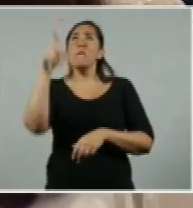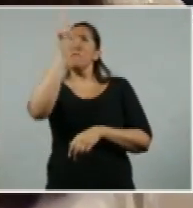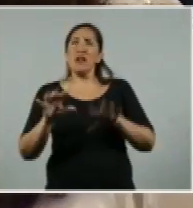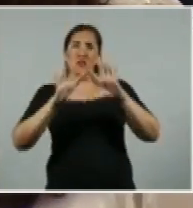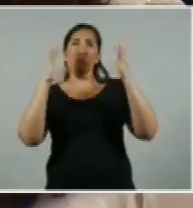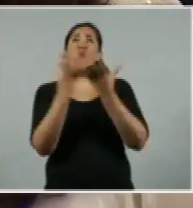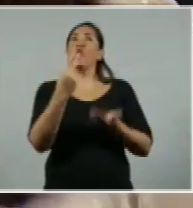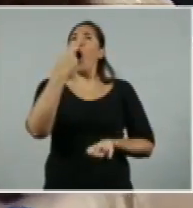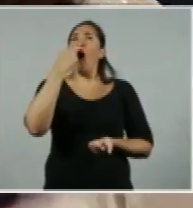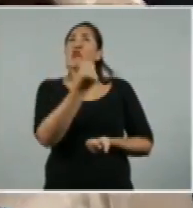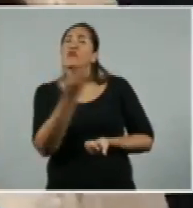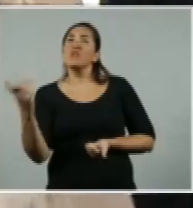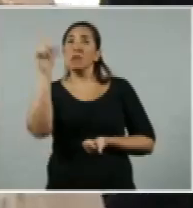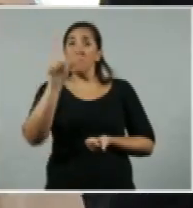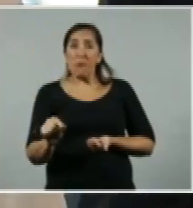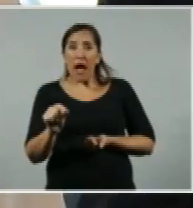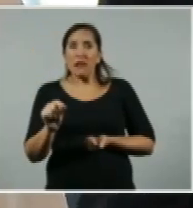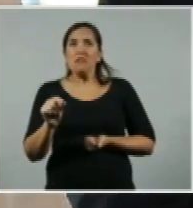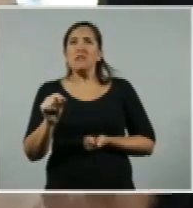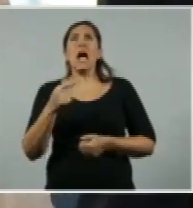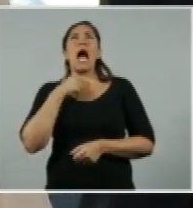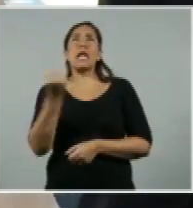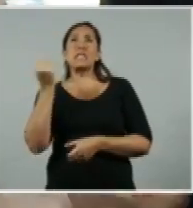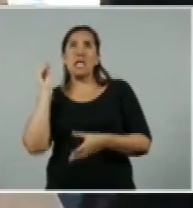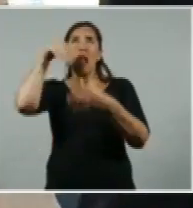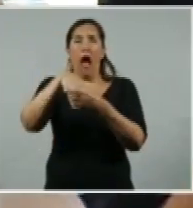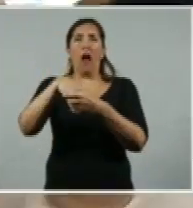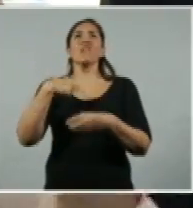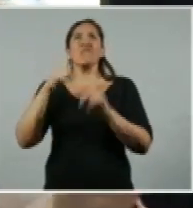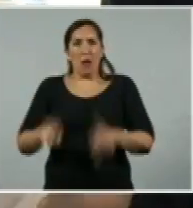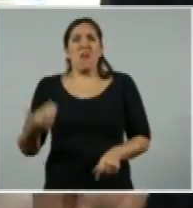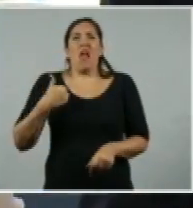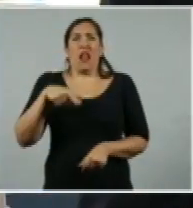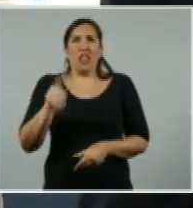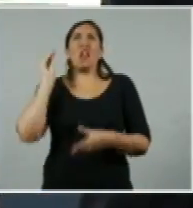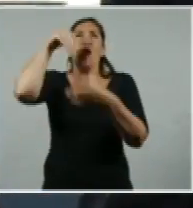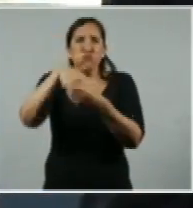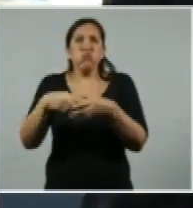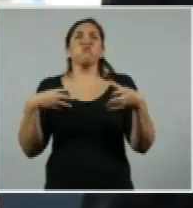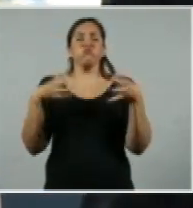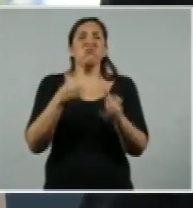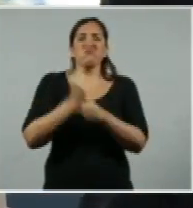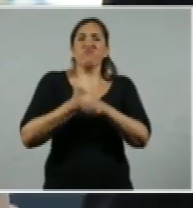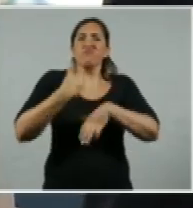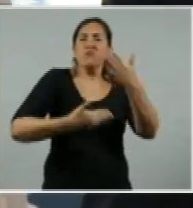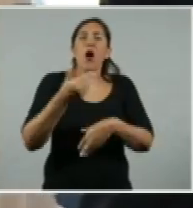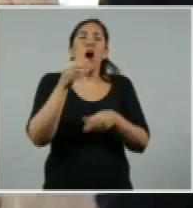países que producen uranio enriquecido, con una diferencia, eso